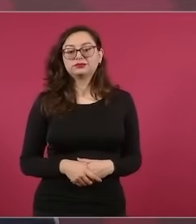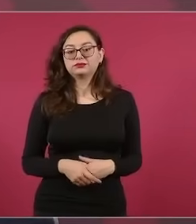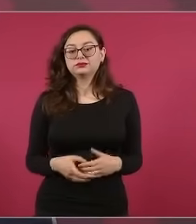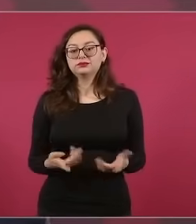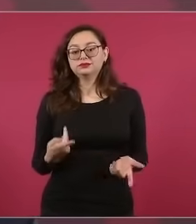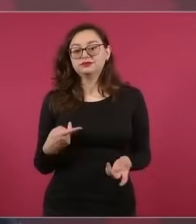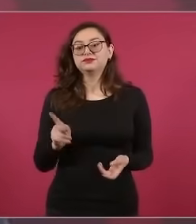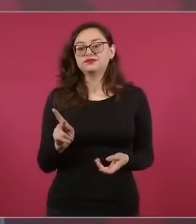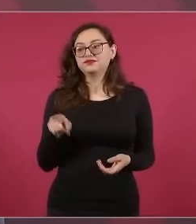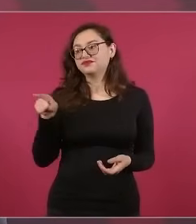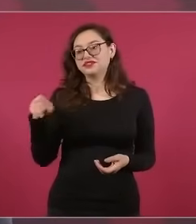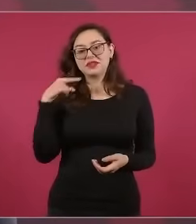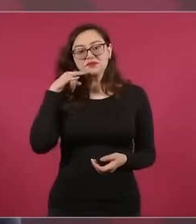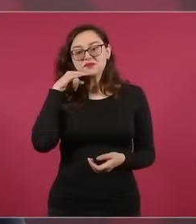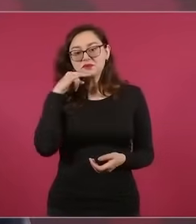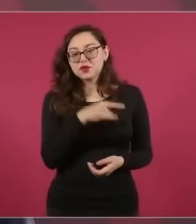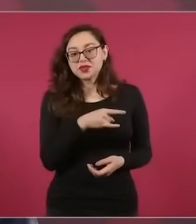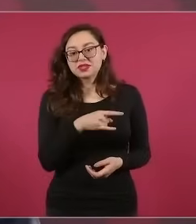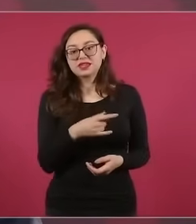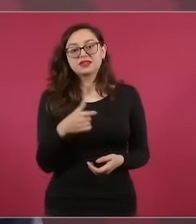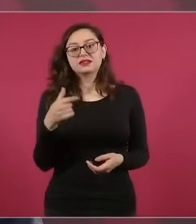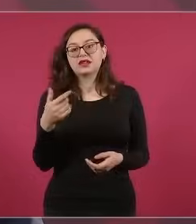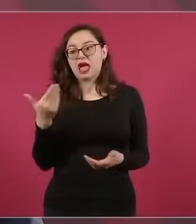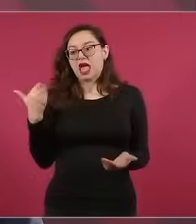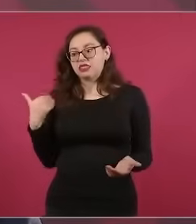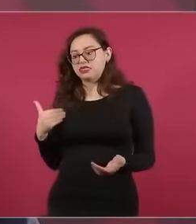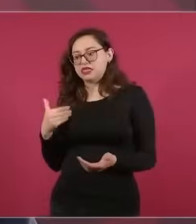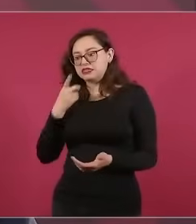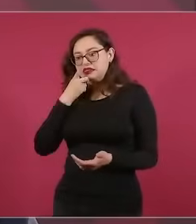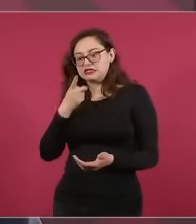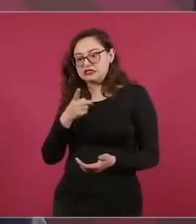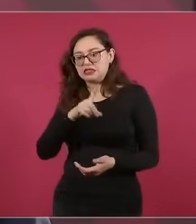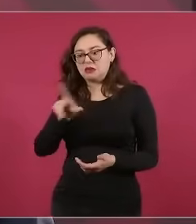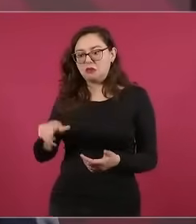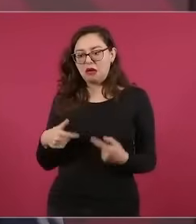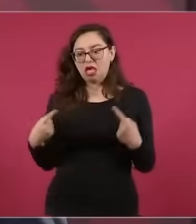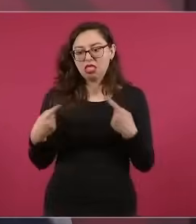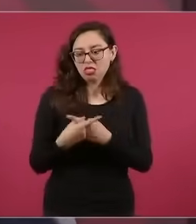hipocresía, ¿no?, querer engañar, nada más que la gente